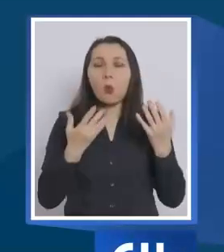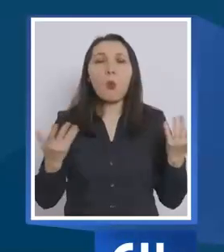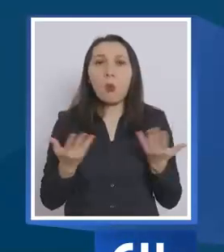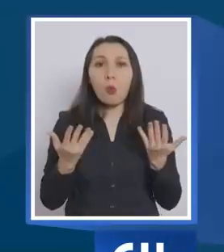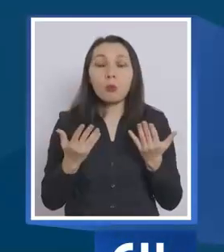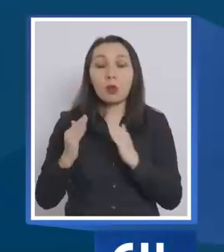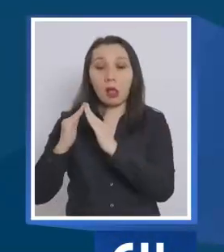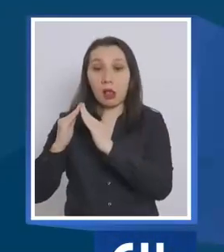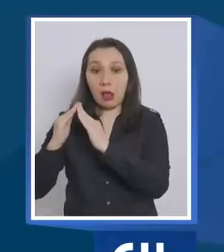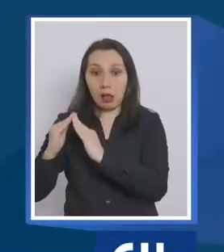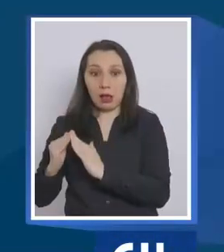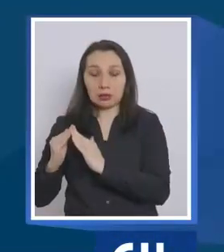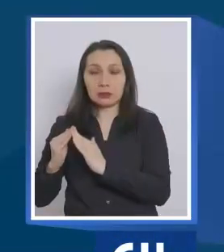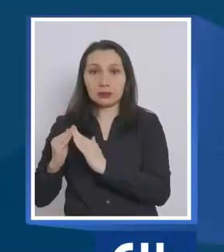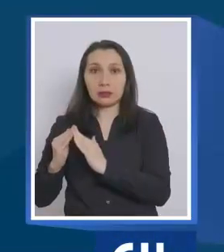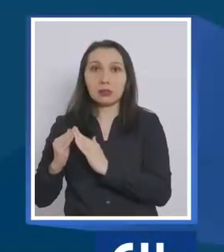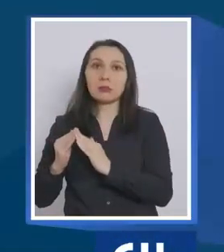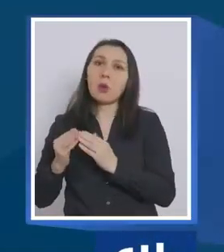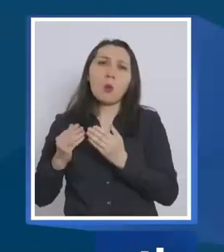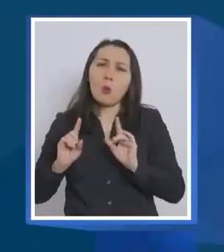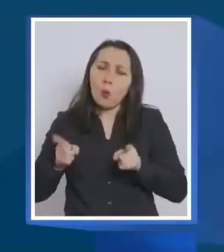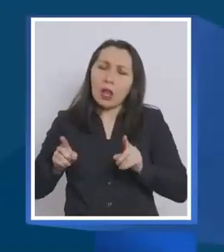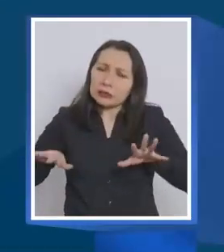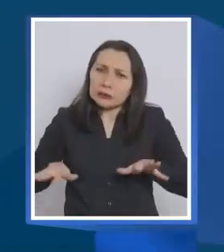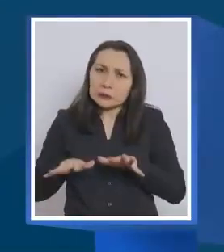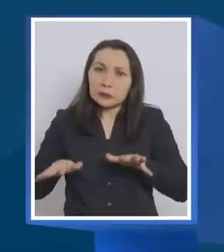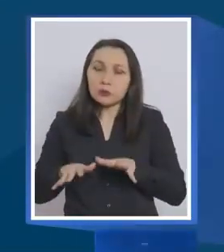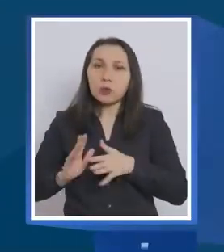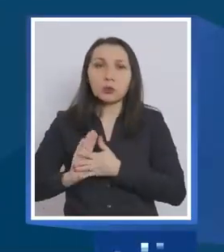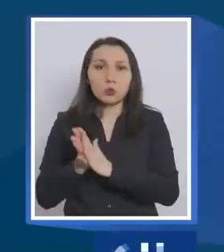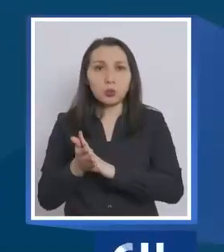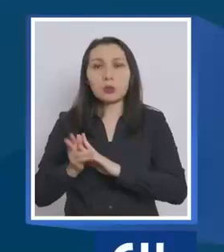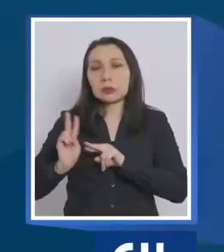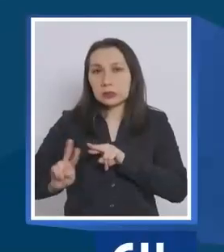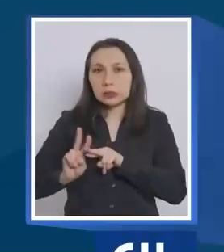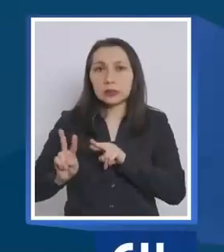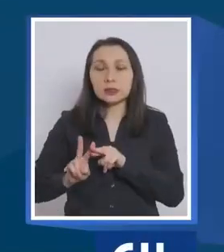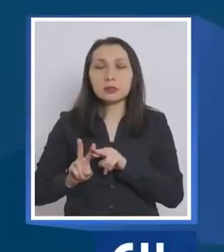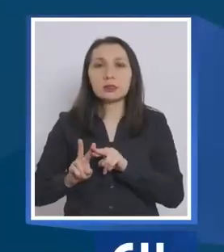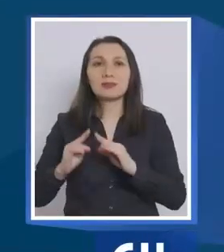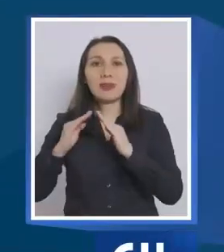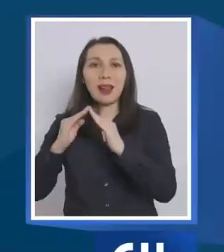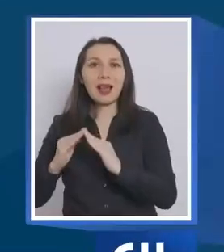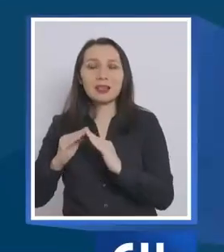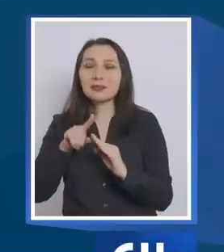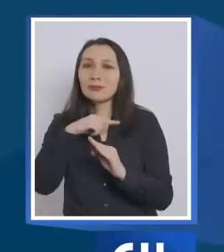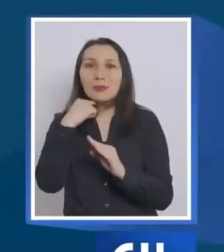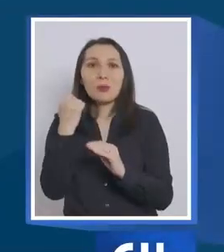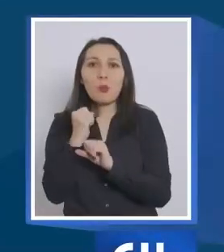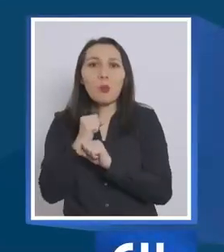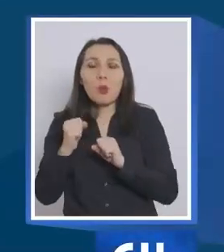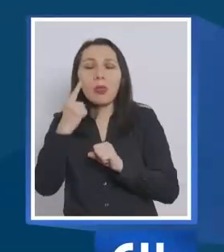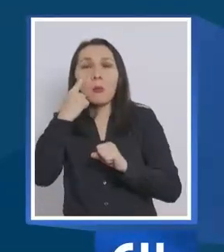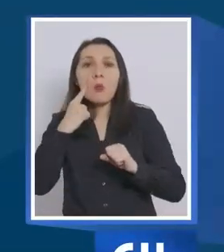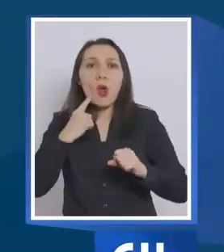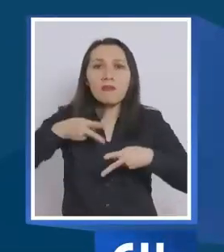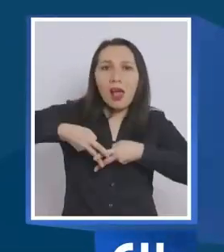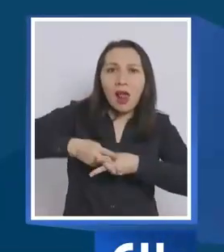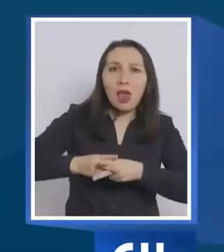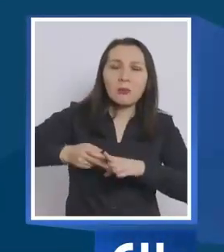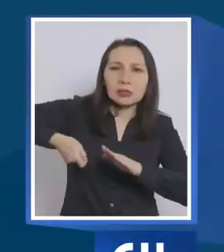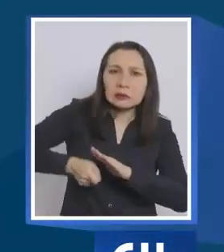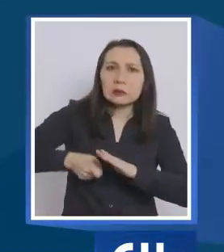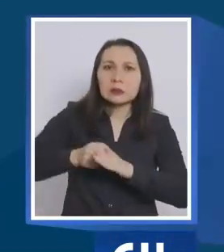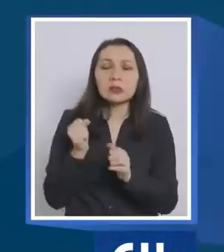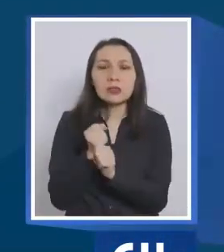máximo y cómo en los hogares, más allá de todos los esfuerzos que se han estado realizando, no están disponibles